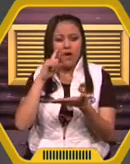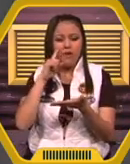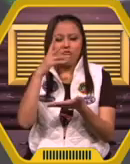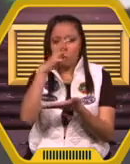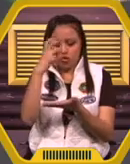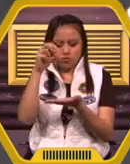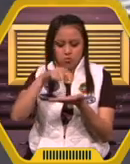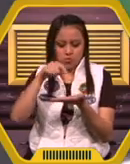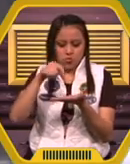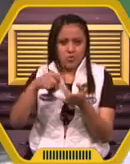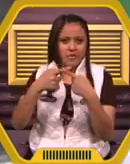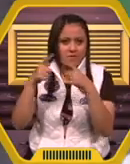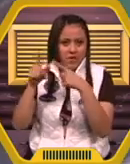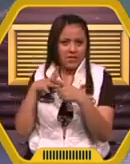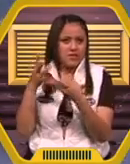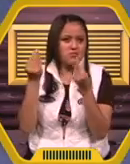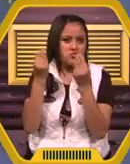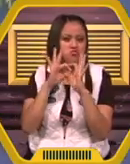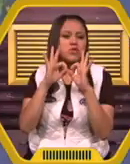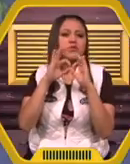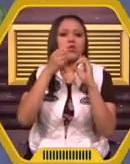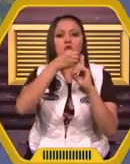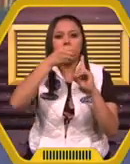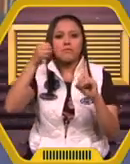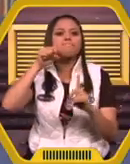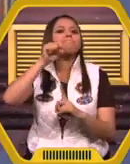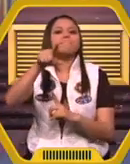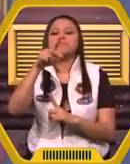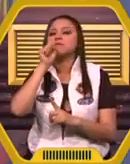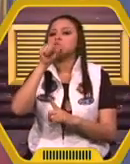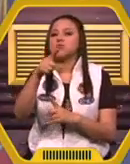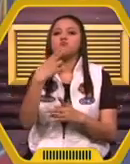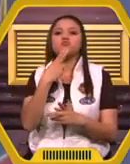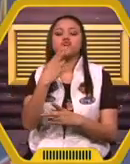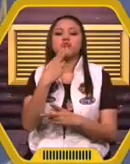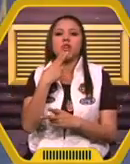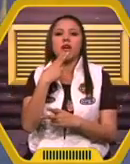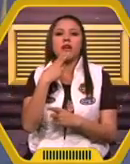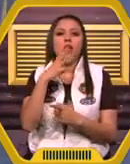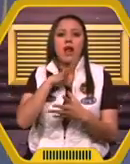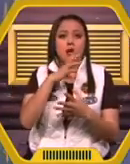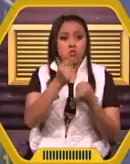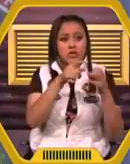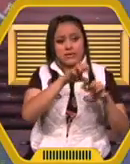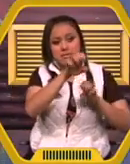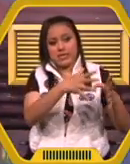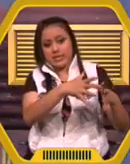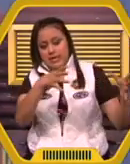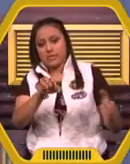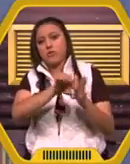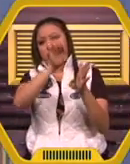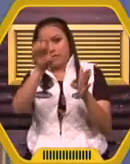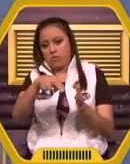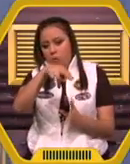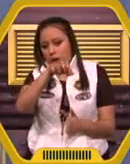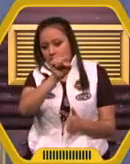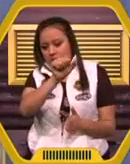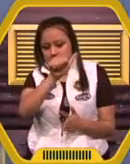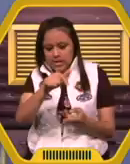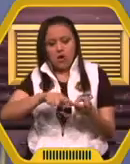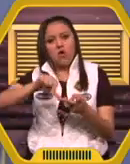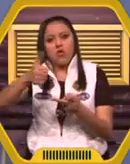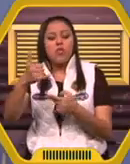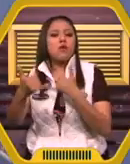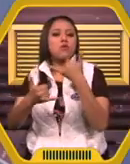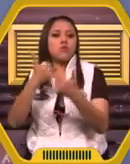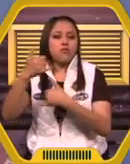fotocombos. Miles de organizaciones alrededor del mundo utilizan sus productos, desde grandes corporaciones como la NASA hasta clubes de fútbol